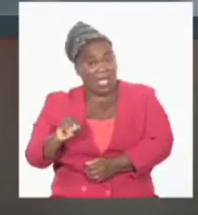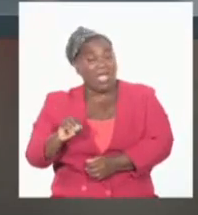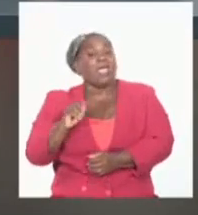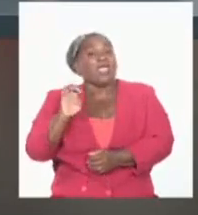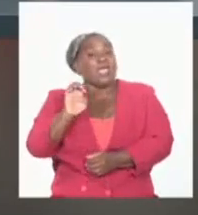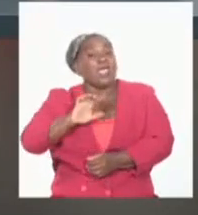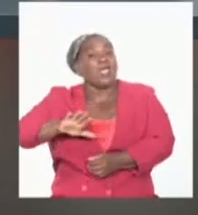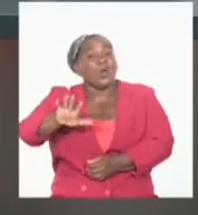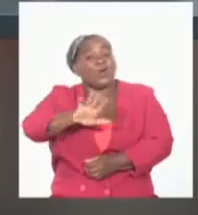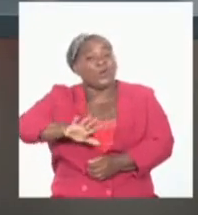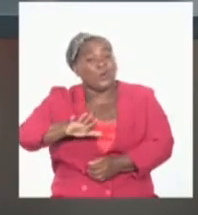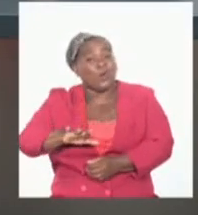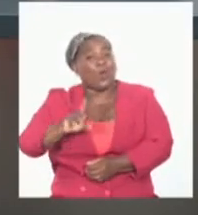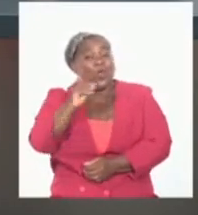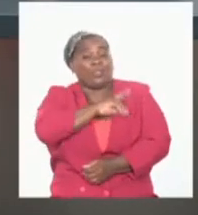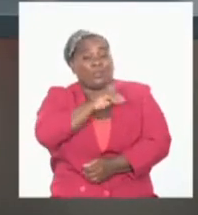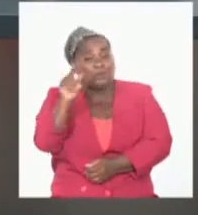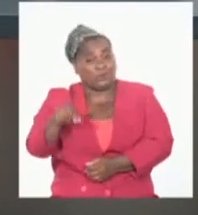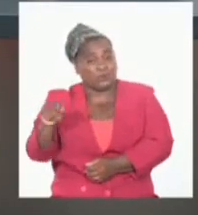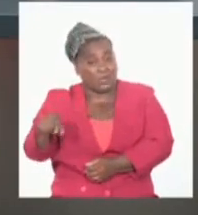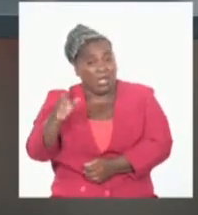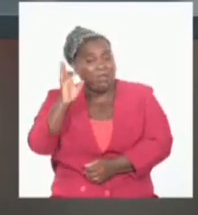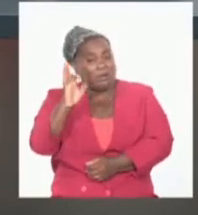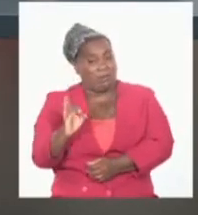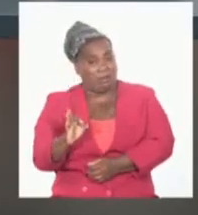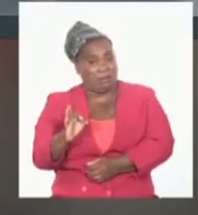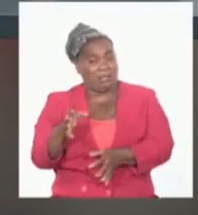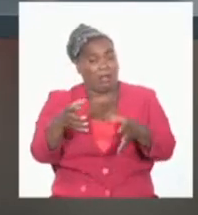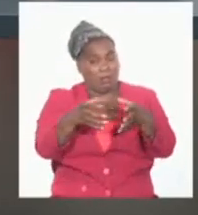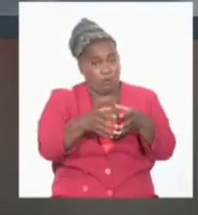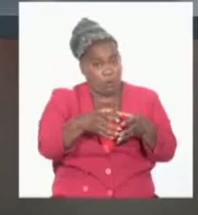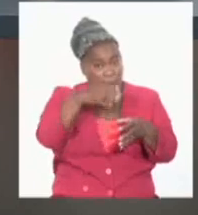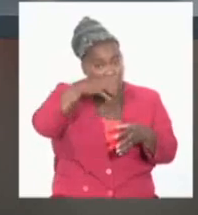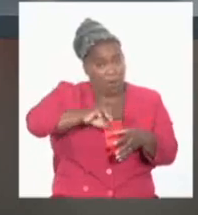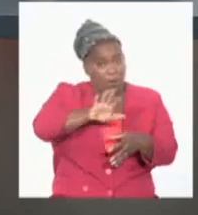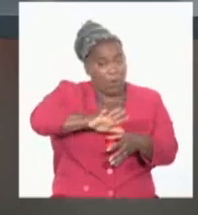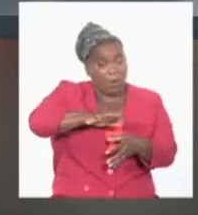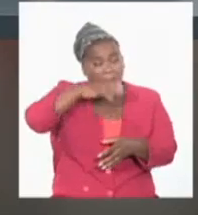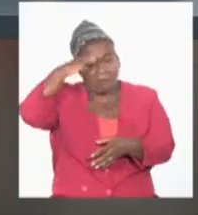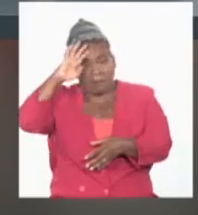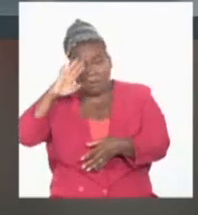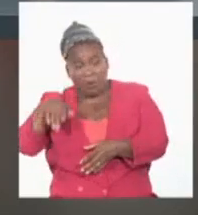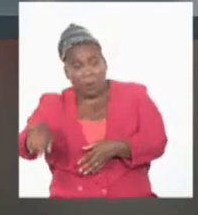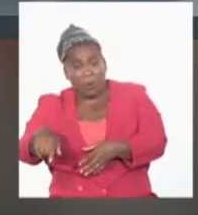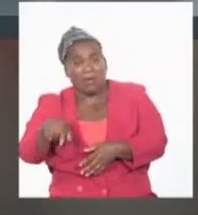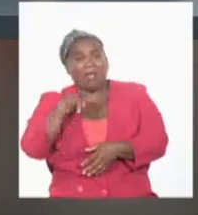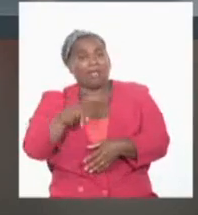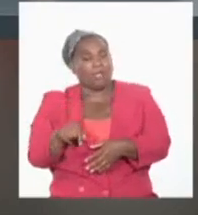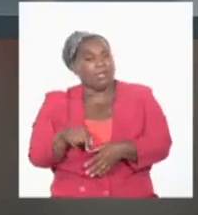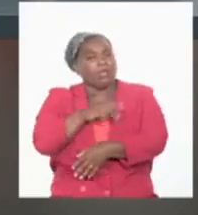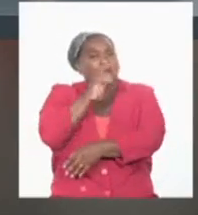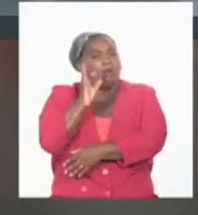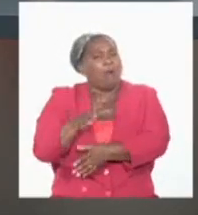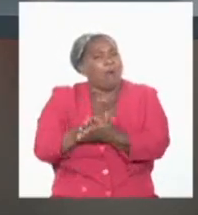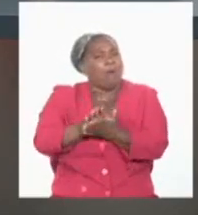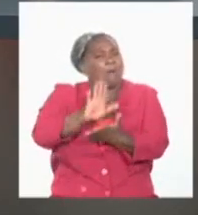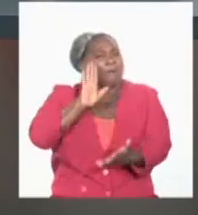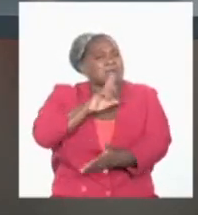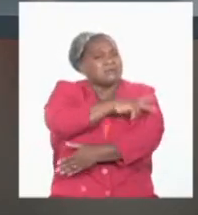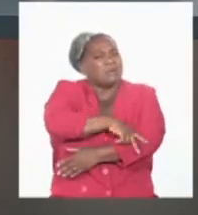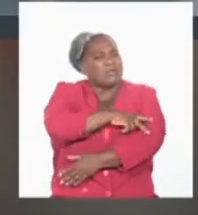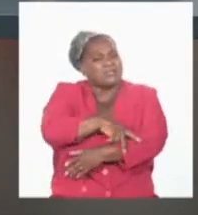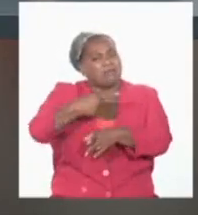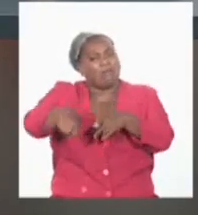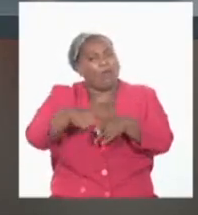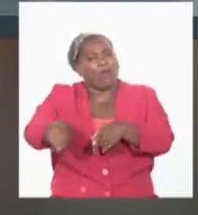el Acuerdo de Diálogo Político y Cooperación entre la Unión Europea y Cuba, el compromiso de sus Estados miembros y la posición de otras instituciones como